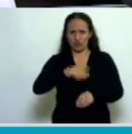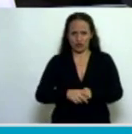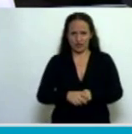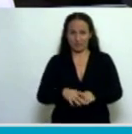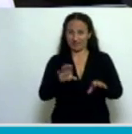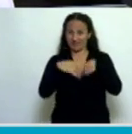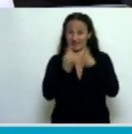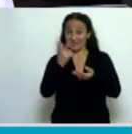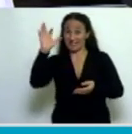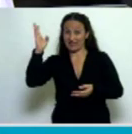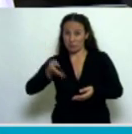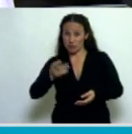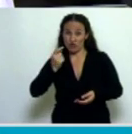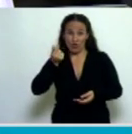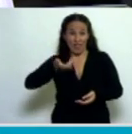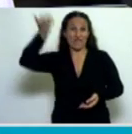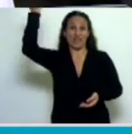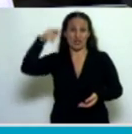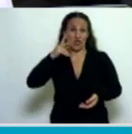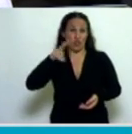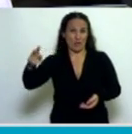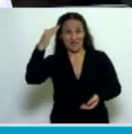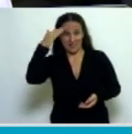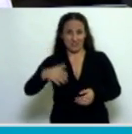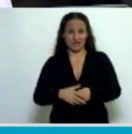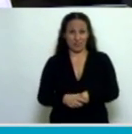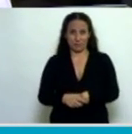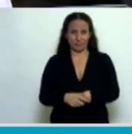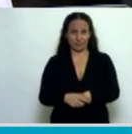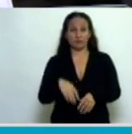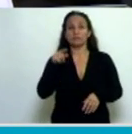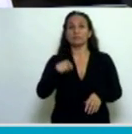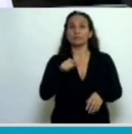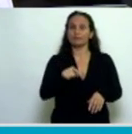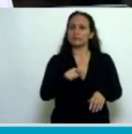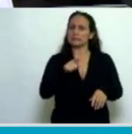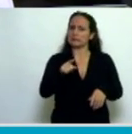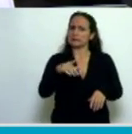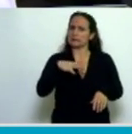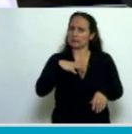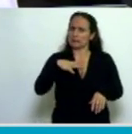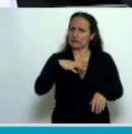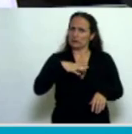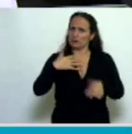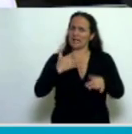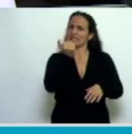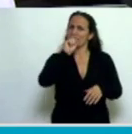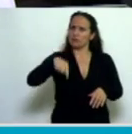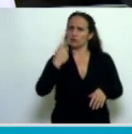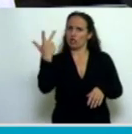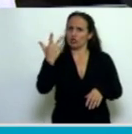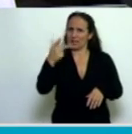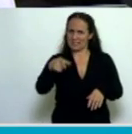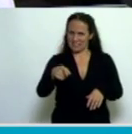un 30% de inflación en este año 2015. El rojo fiscal llega al 6.3%